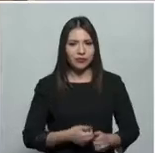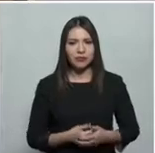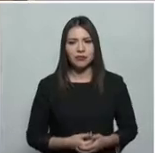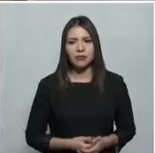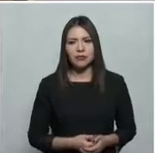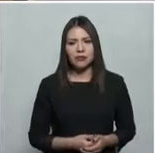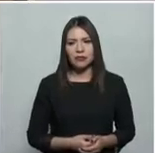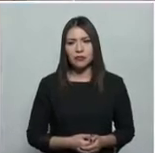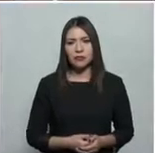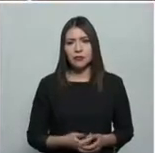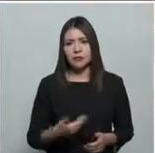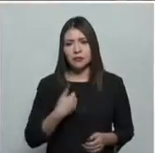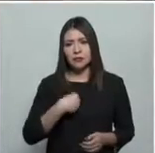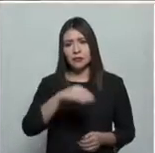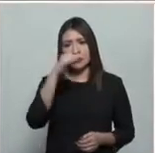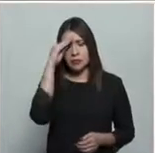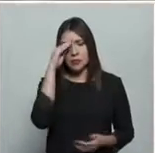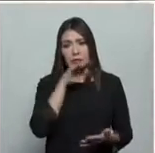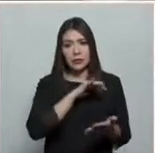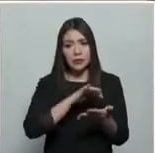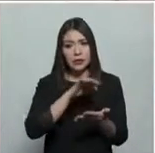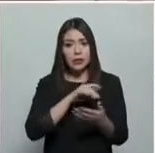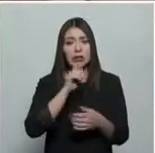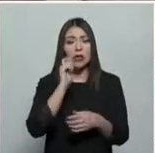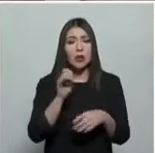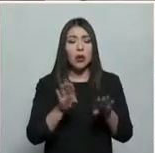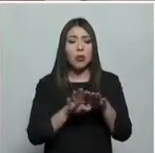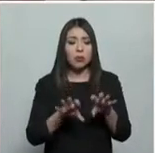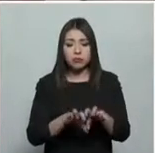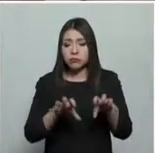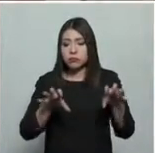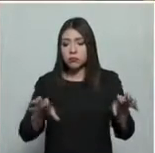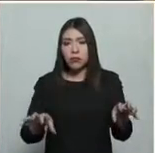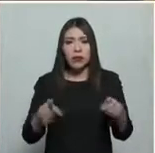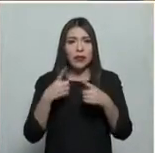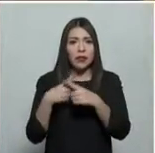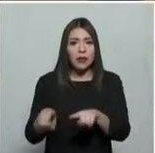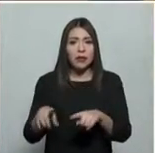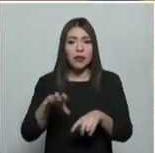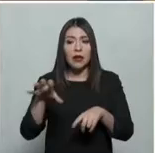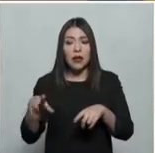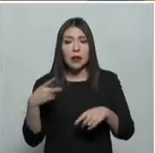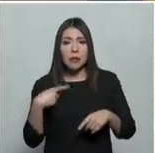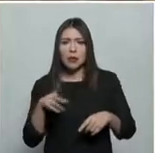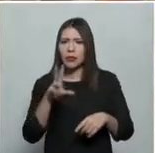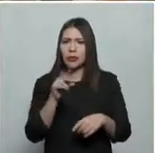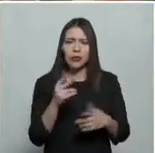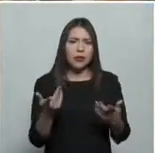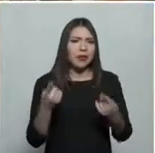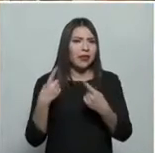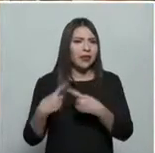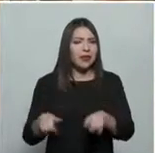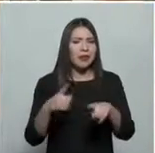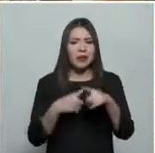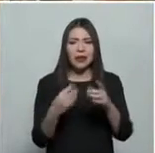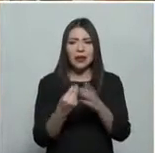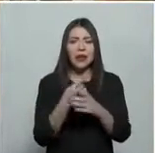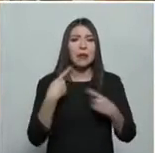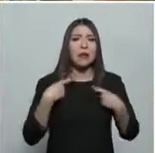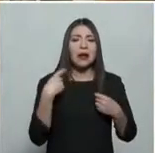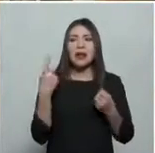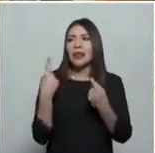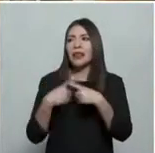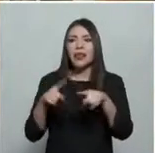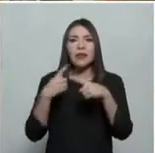de masas, ni que cubra todo un país, ¿verdad? Así como es la gente a la que le gusta el fútbol o el fútbol